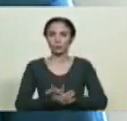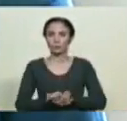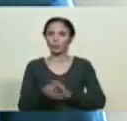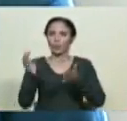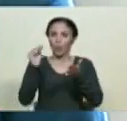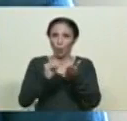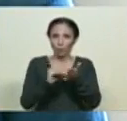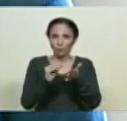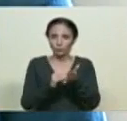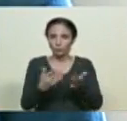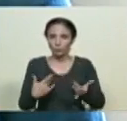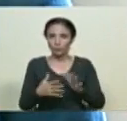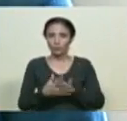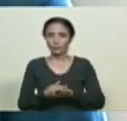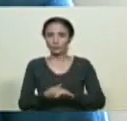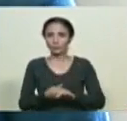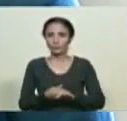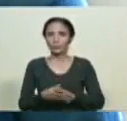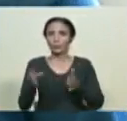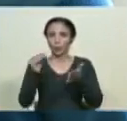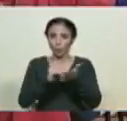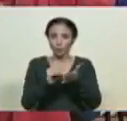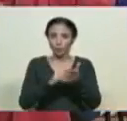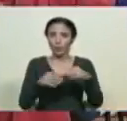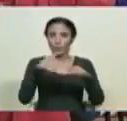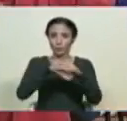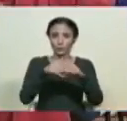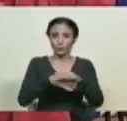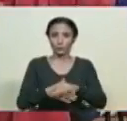llamarse a unas nuevas elecciones? Gracias.